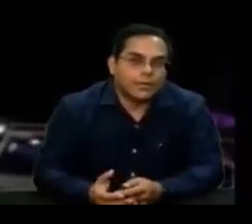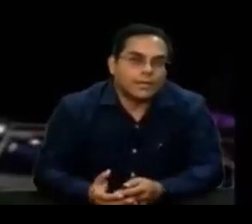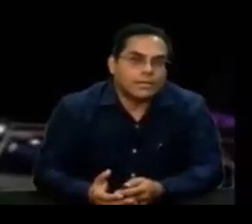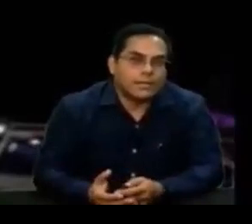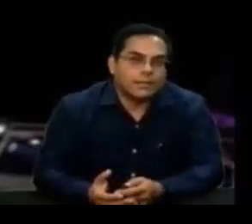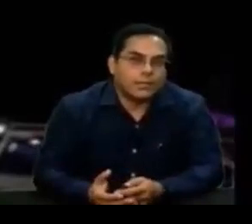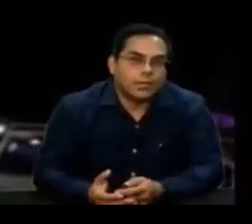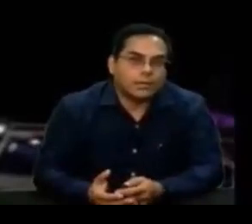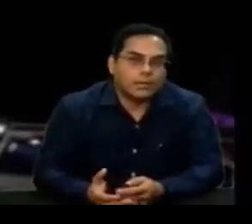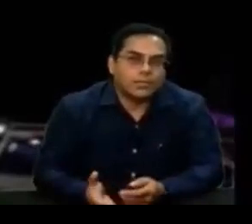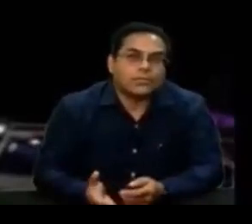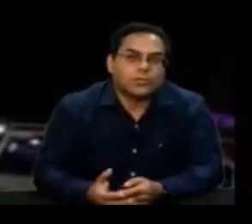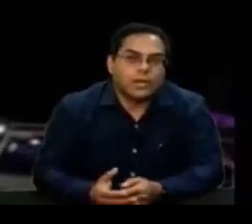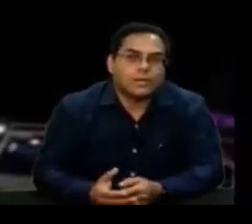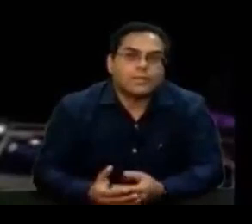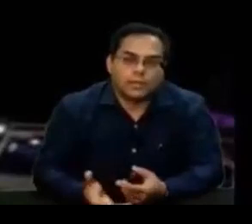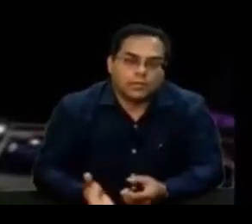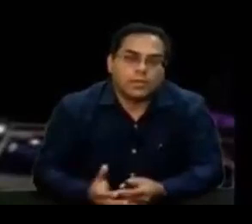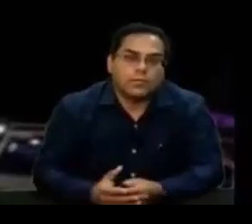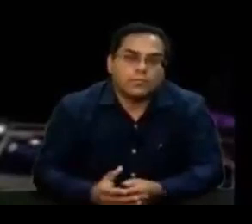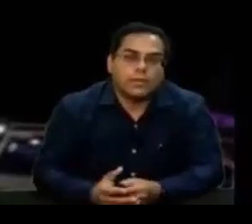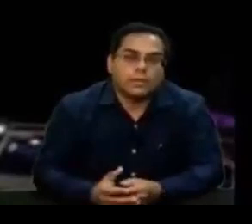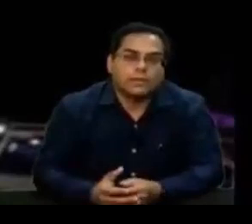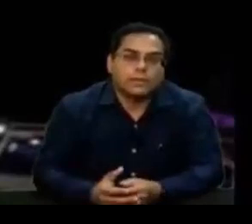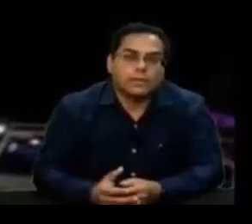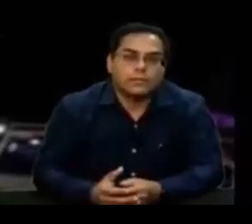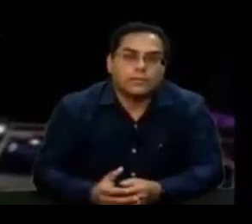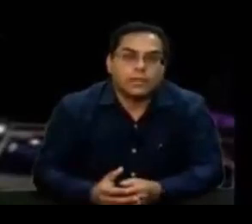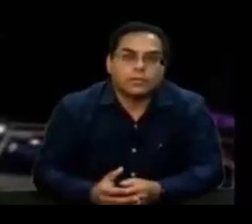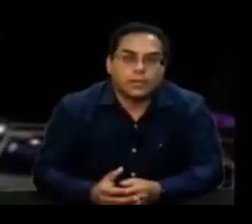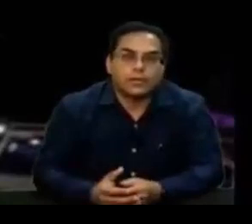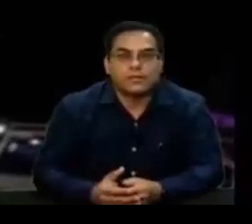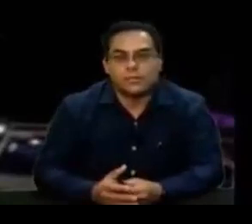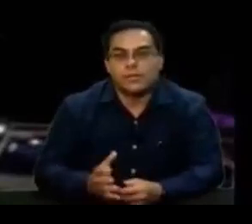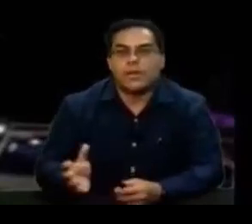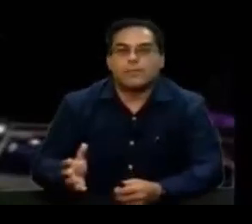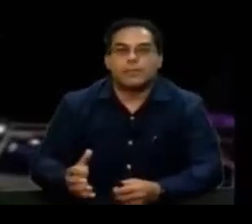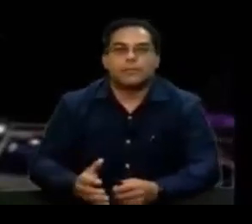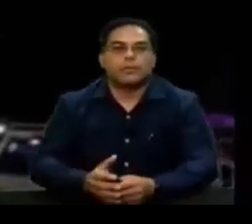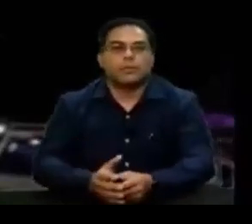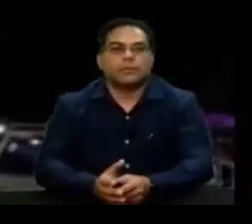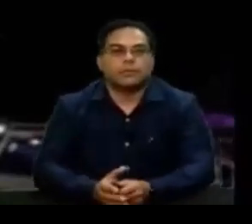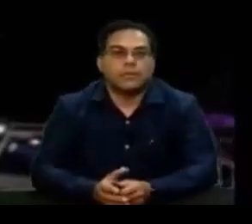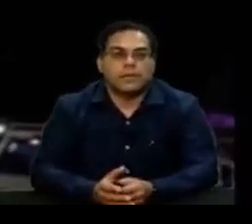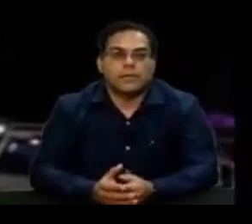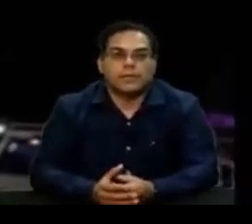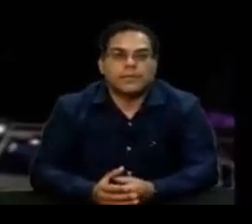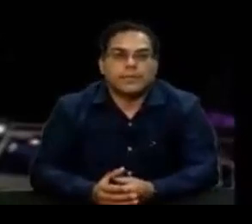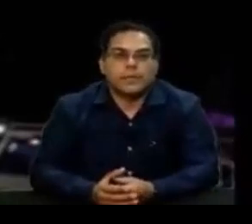la verdad es que por la tracción muscular nos da muy buen resultado. Claro que después vemos a los